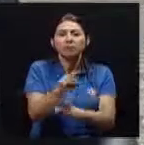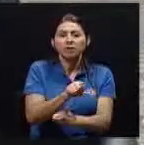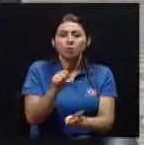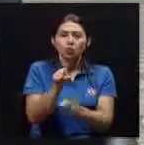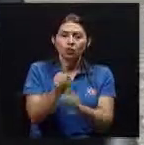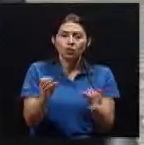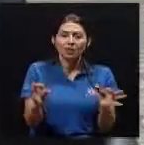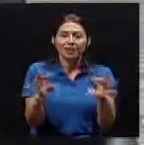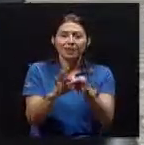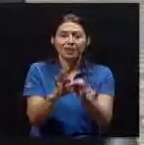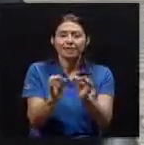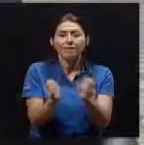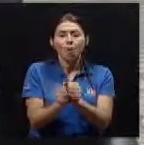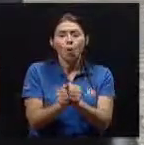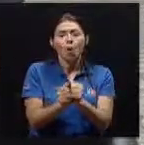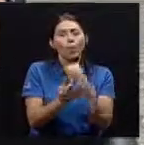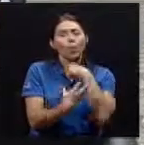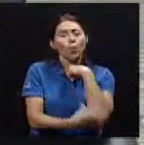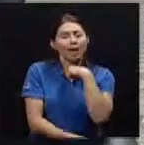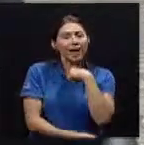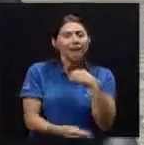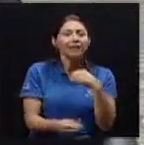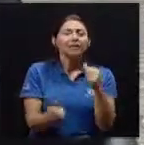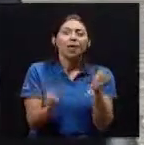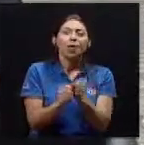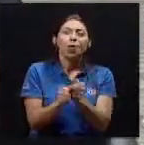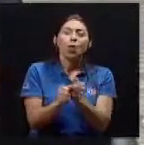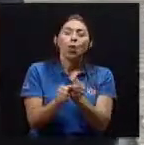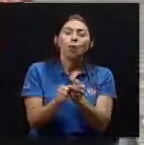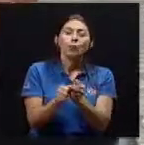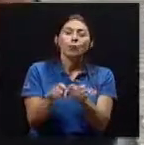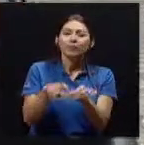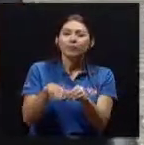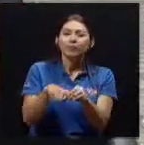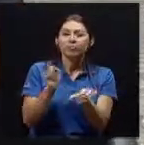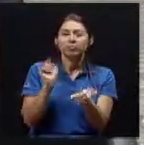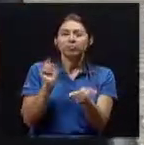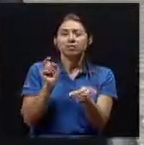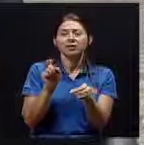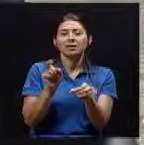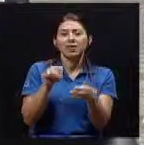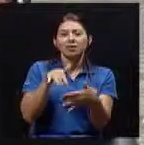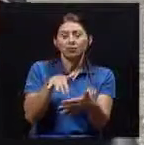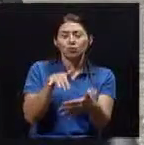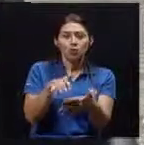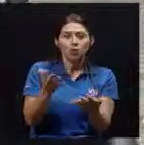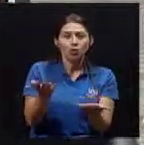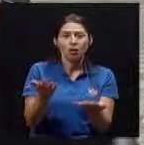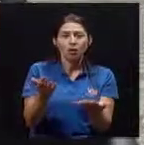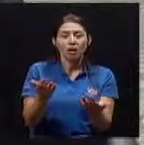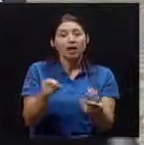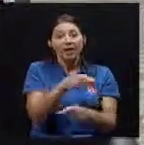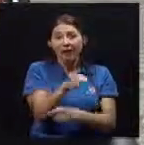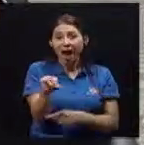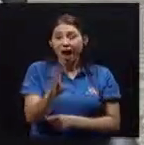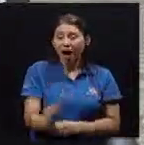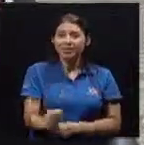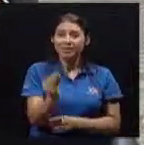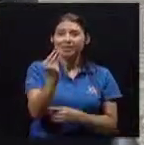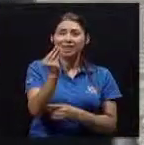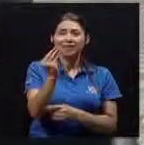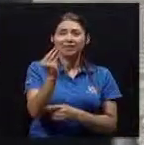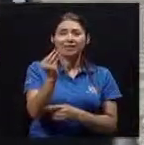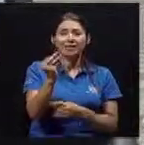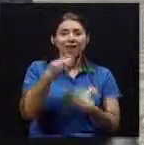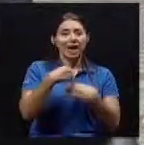que tienen que ver con pobreza, exclusión del sistema educativo y adolescentes otra vez que están haciendo un proyecto de